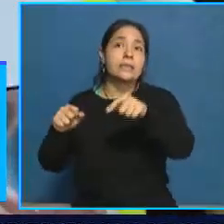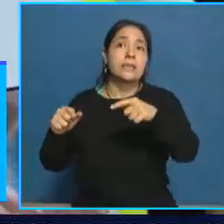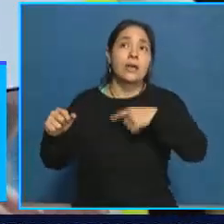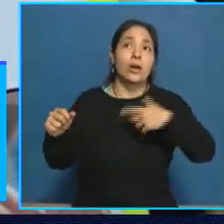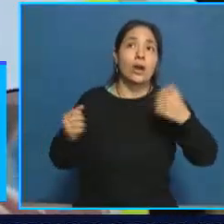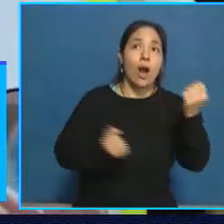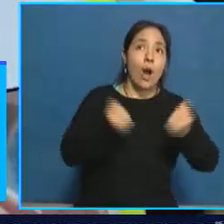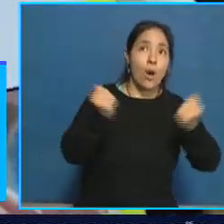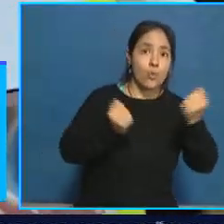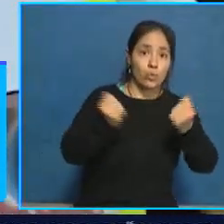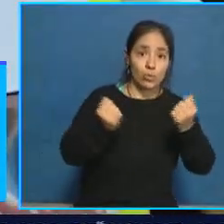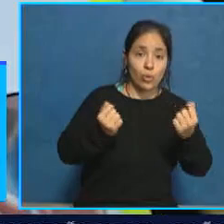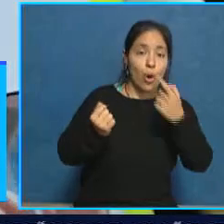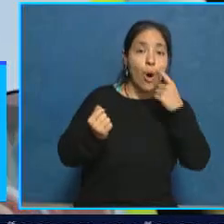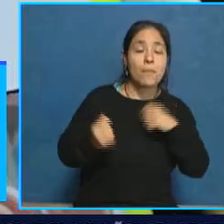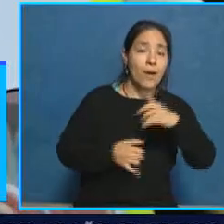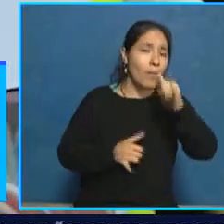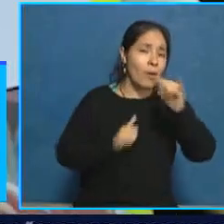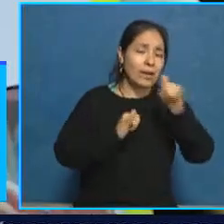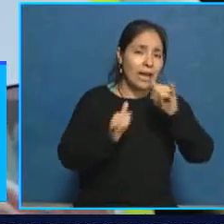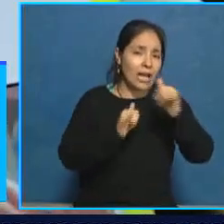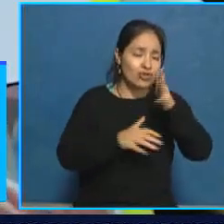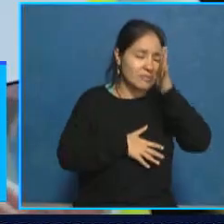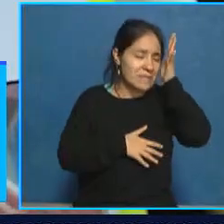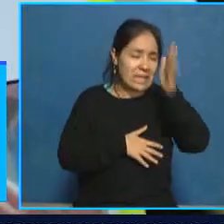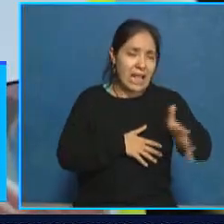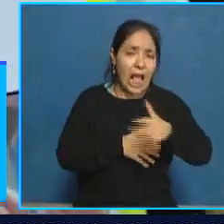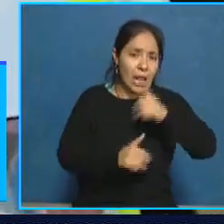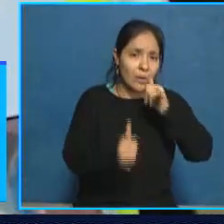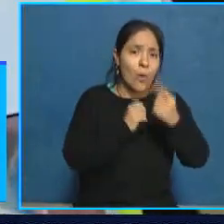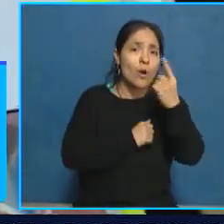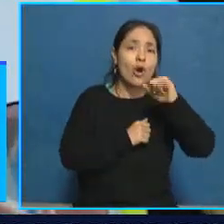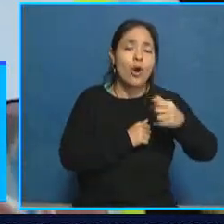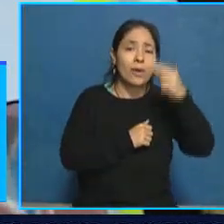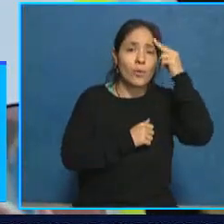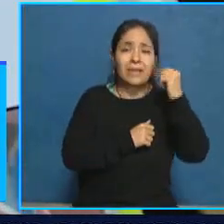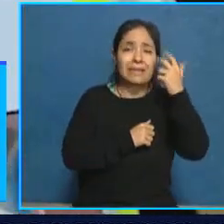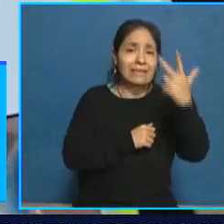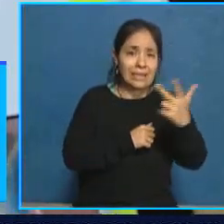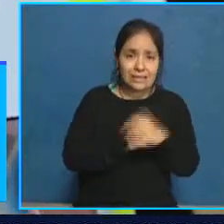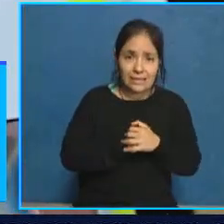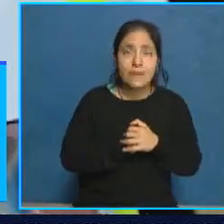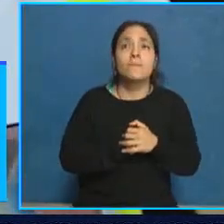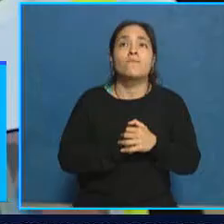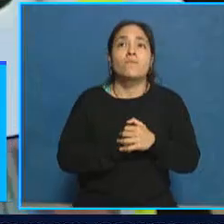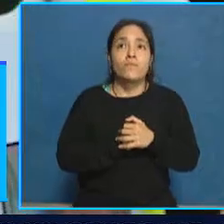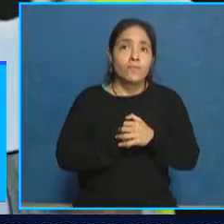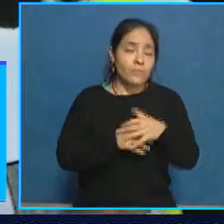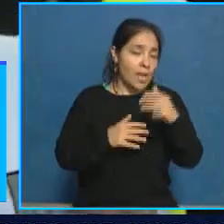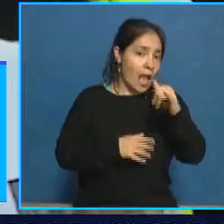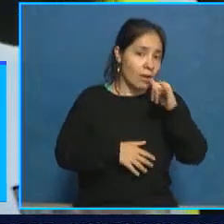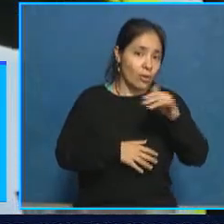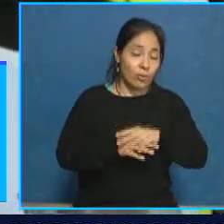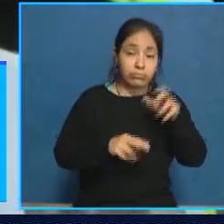conductor venía borracho, estaba alcoholizado con 1.93, ese es el dosaje.